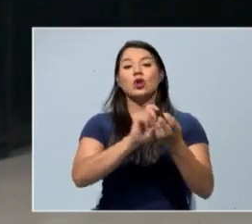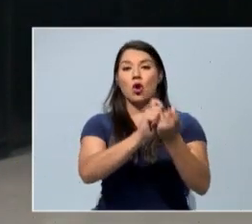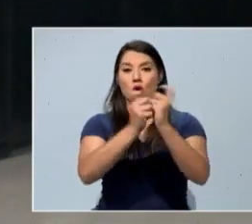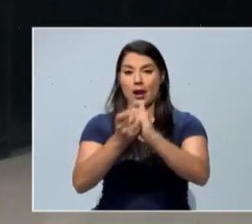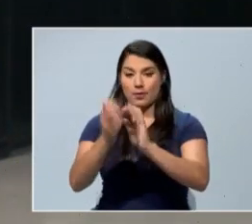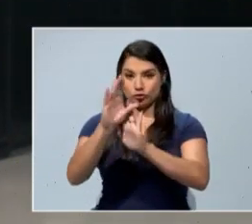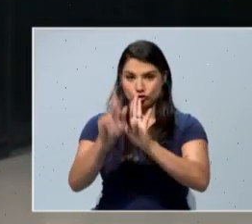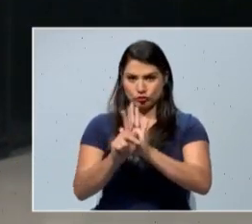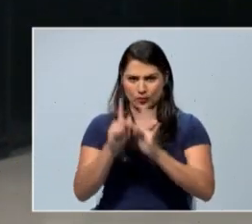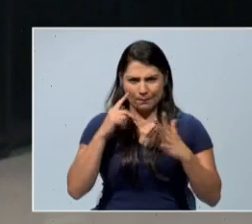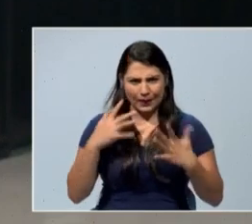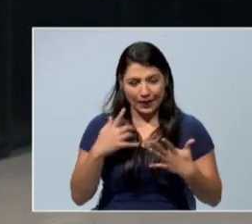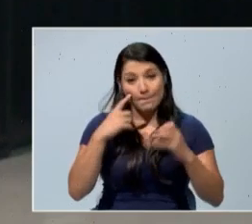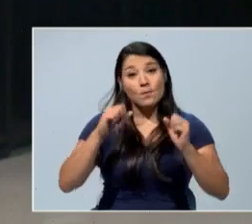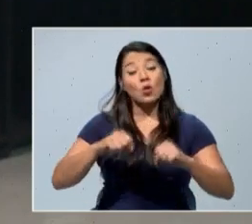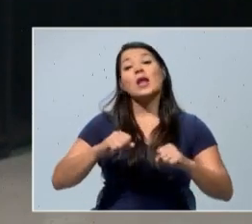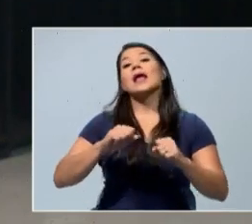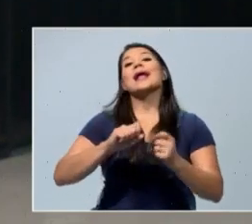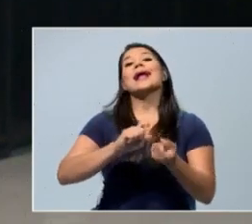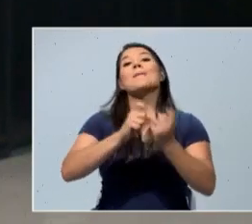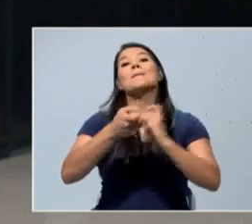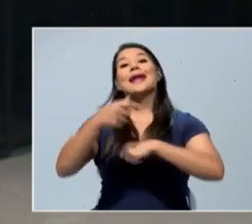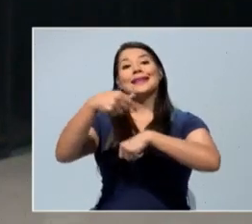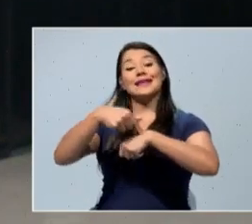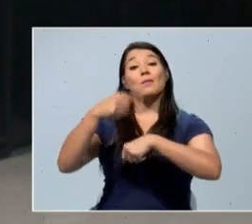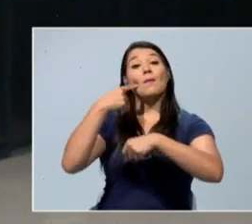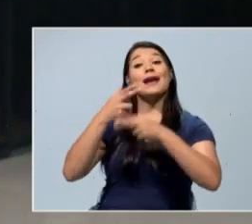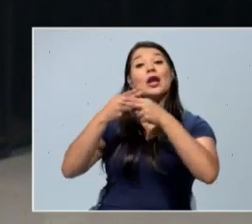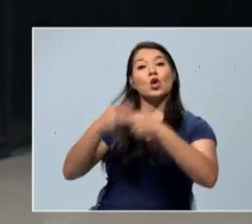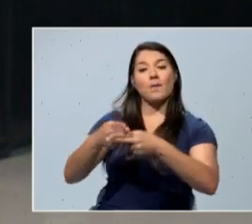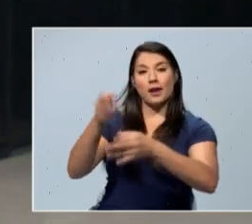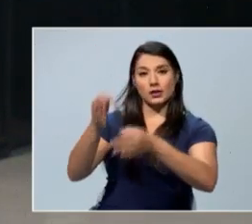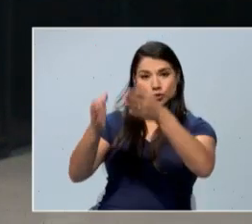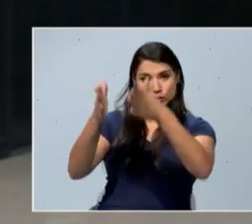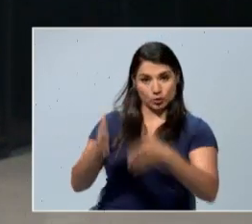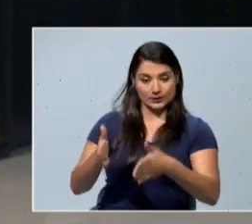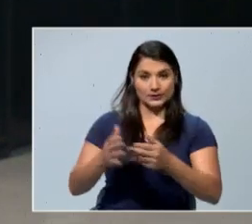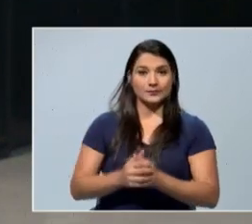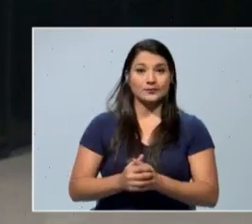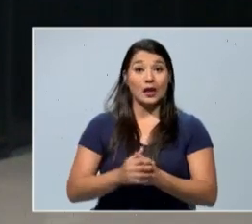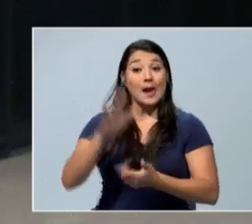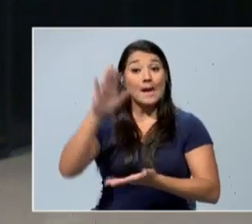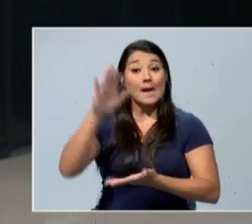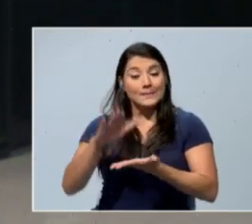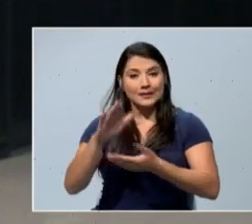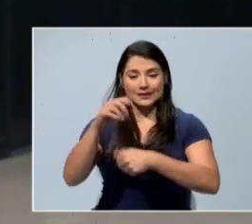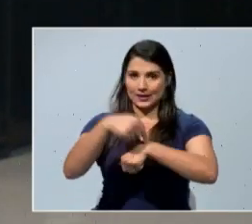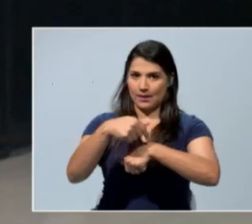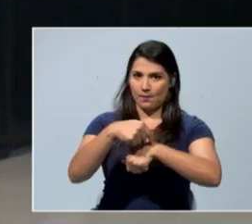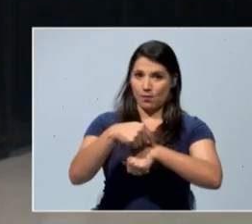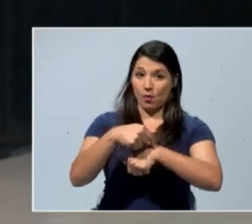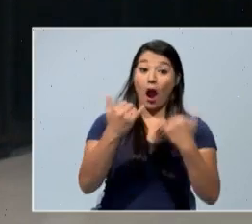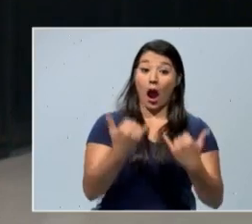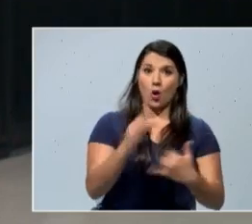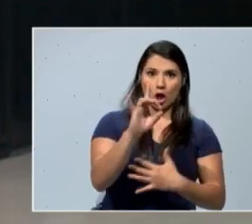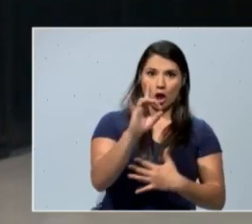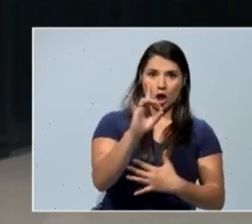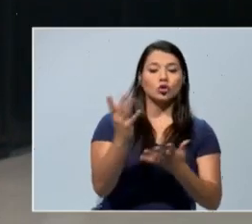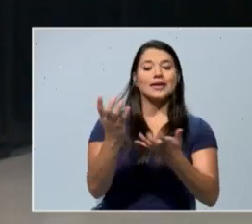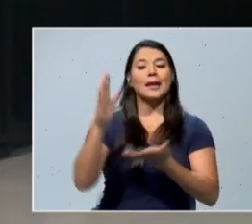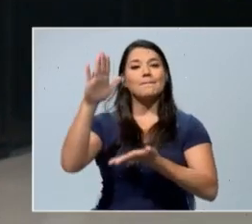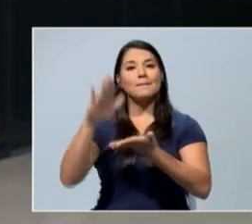para modificar la elección de los magistrados y magistradas de la Corte Suprema de Justicia. Reducir ese plazo a 5 años, de 8 que está